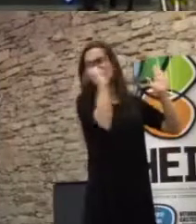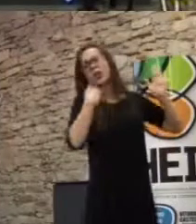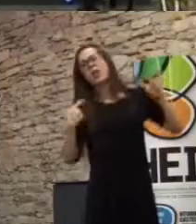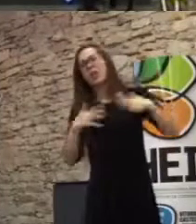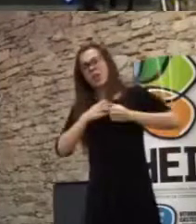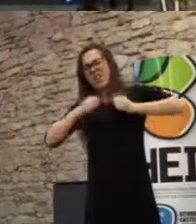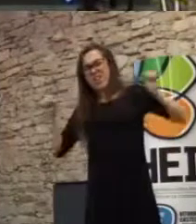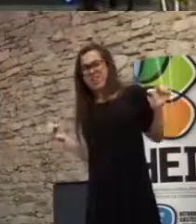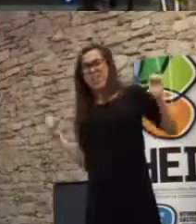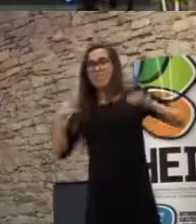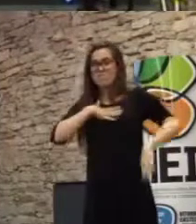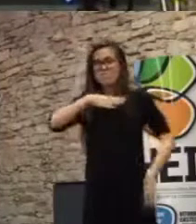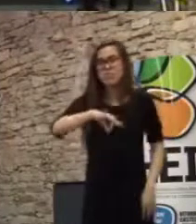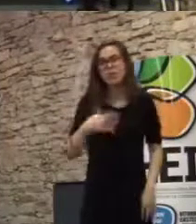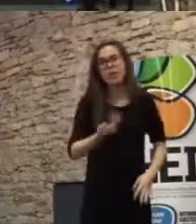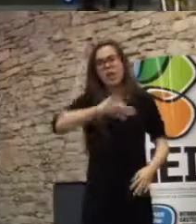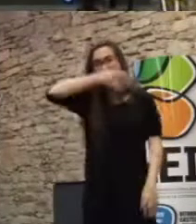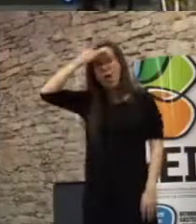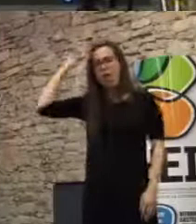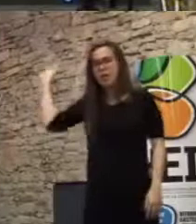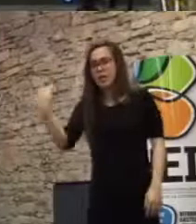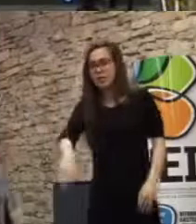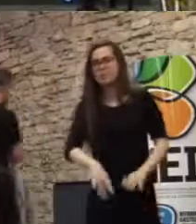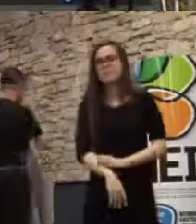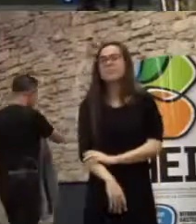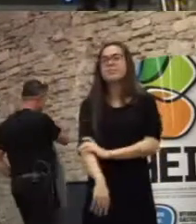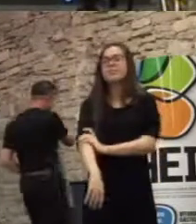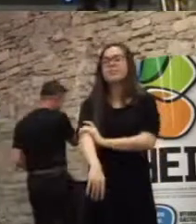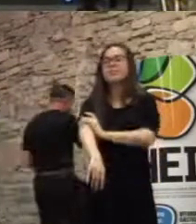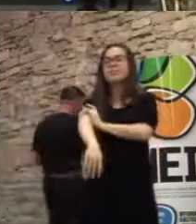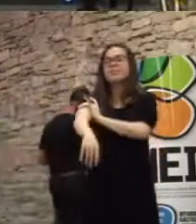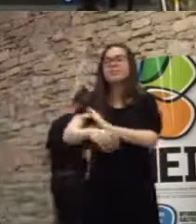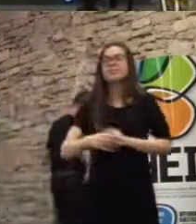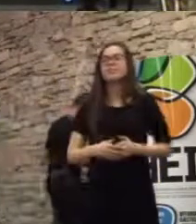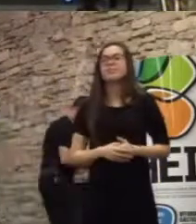no lo siguiente gracias vamos allá